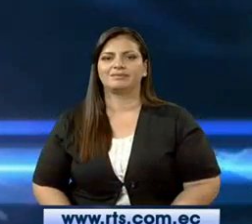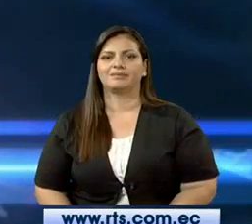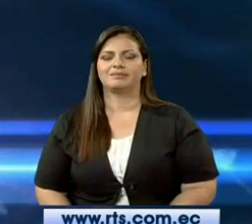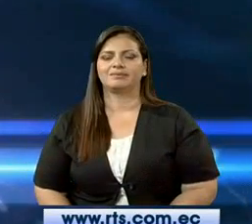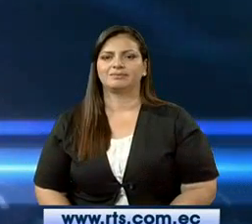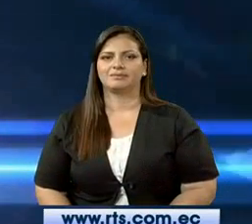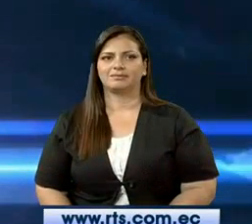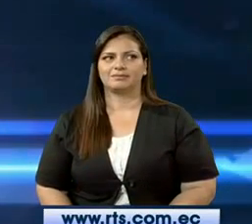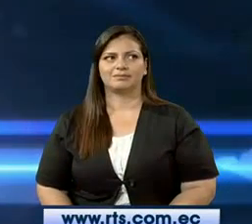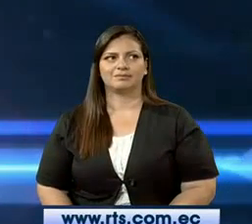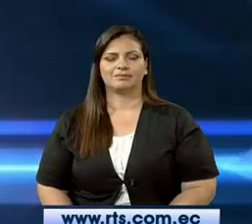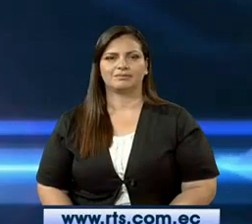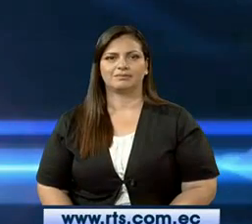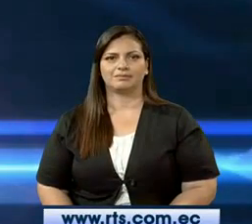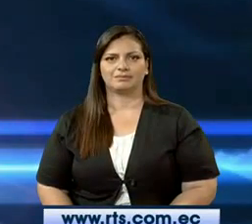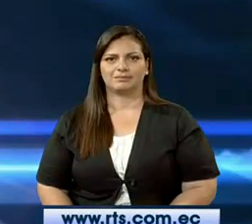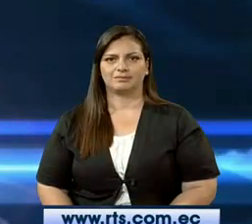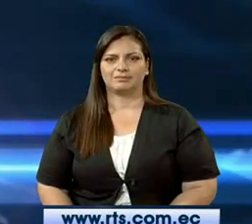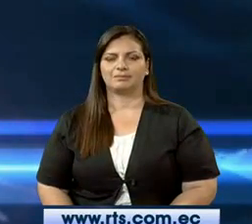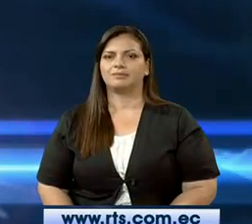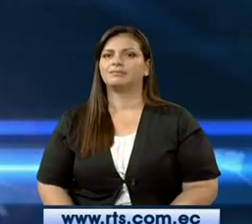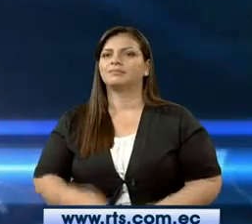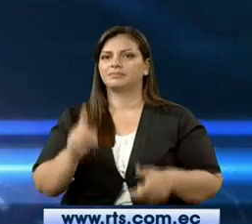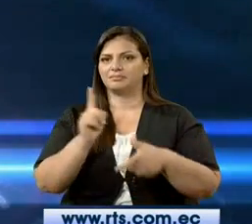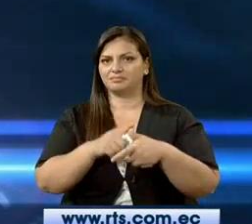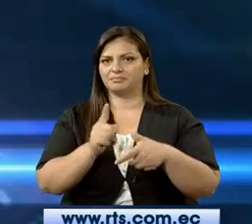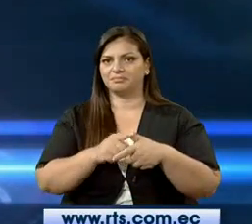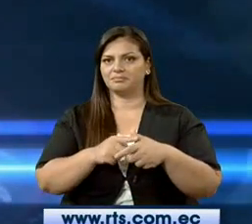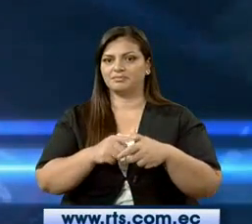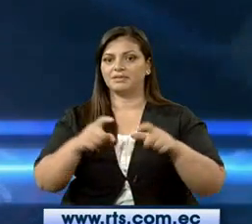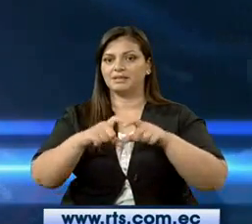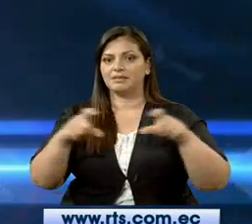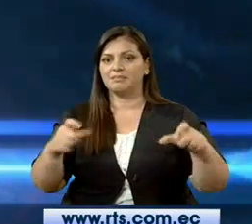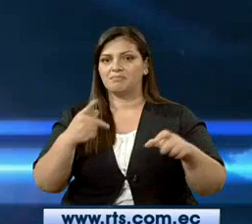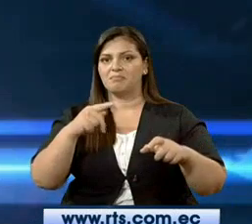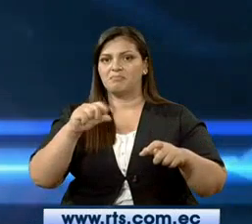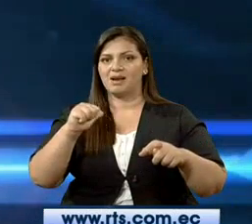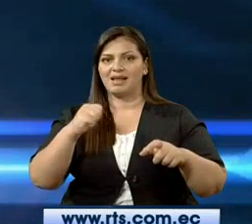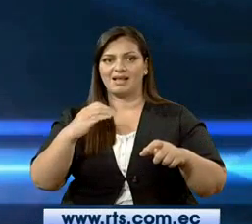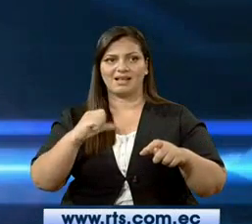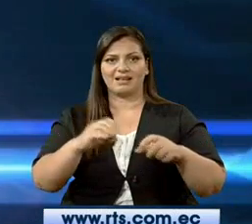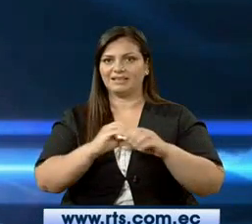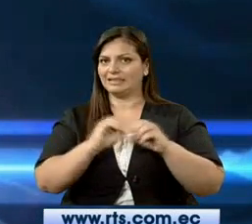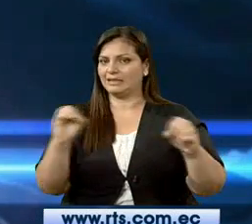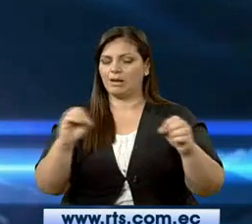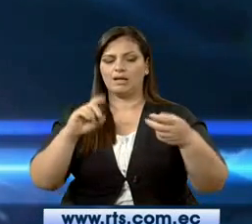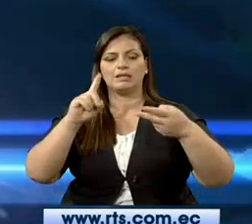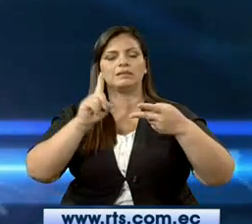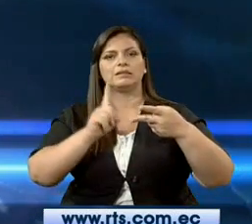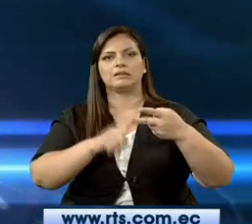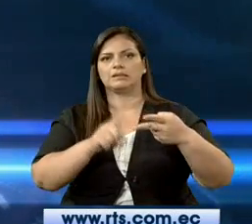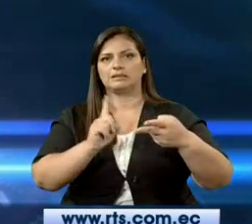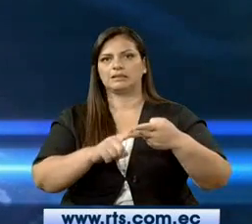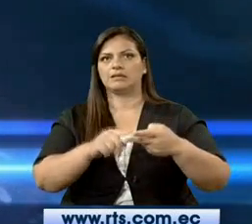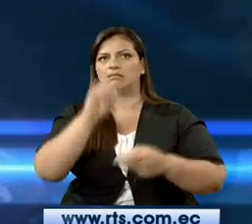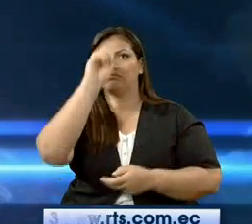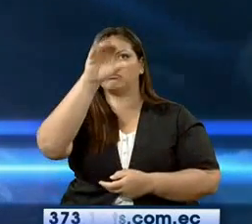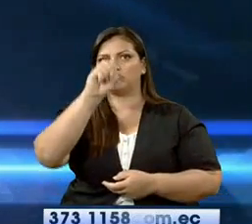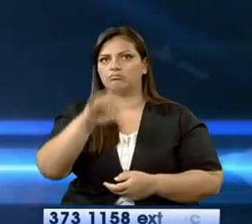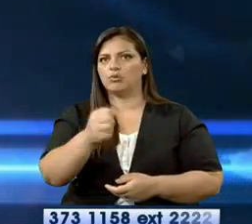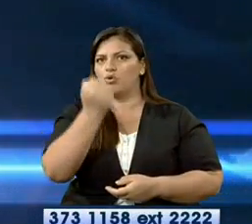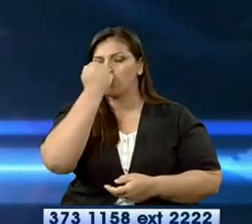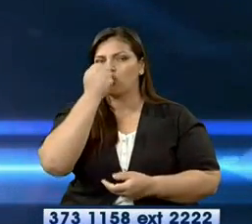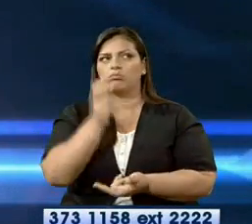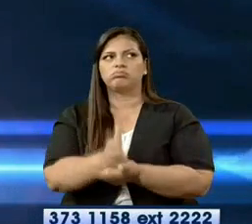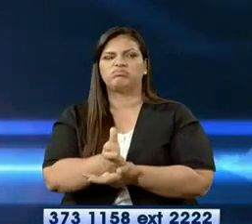Ahí recién pasa verde. Claro. Y ya va por la otra cuadra. Terrible, ¿no? ¿Sí ves? Ahí está el abuso permanente.